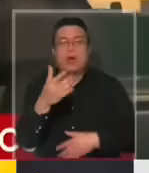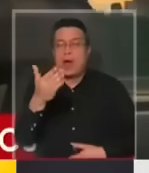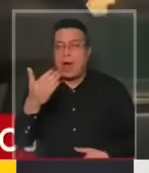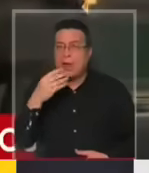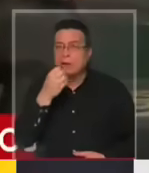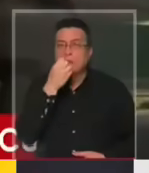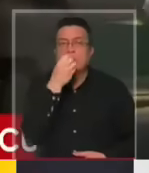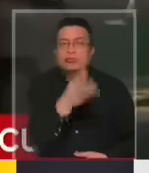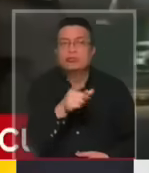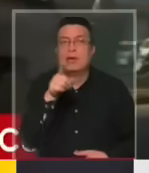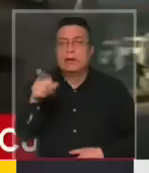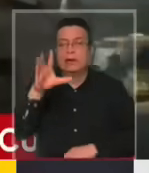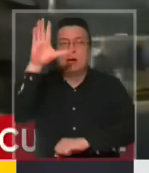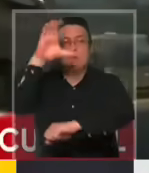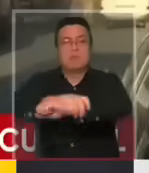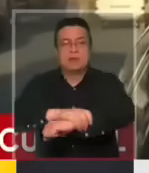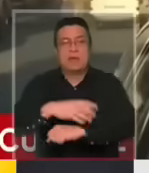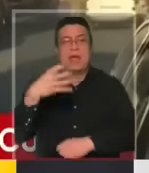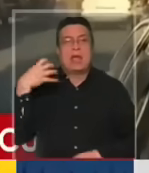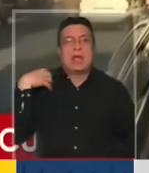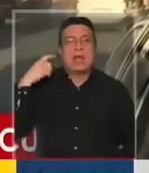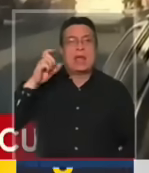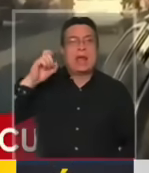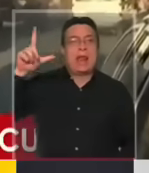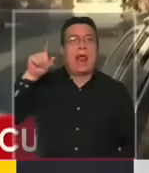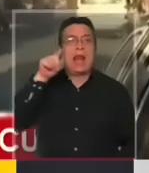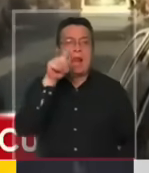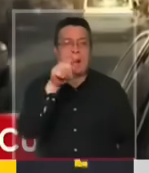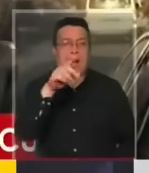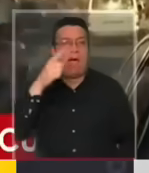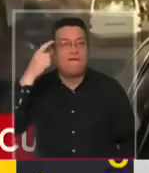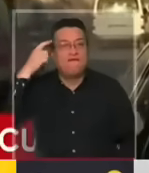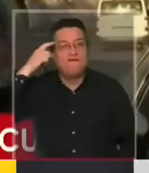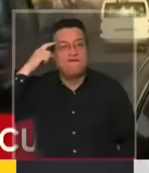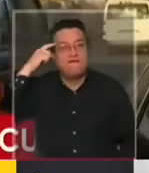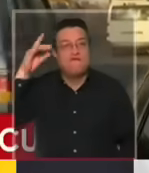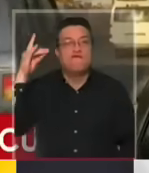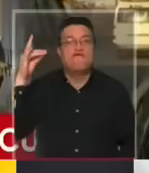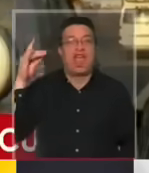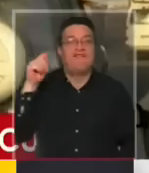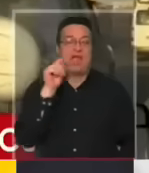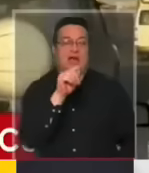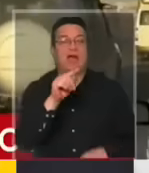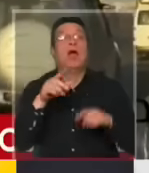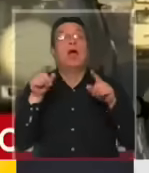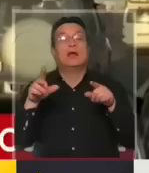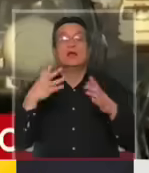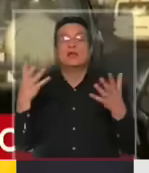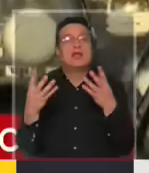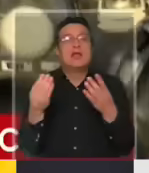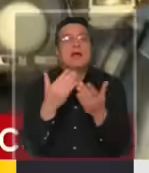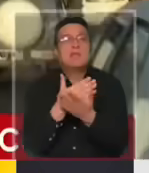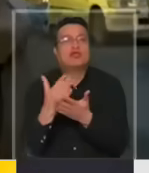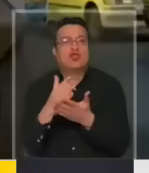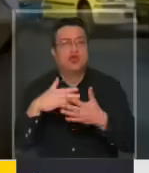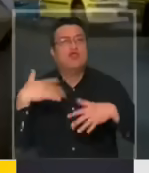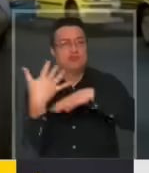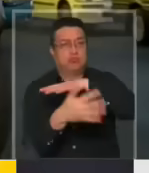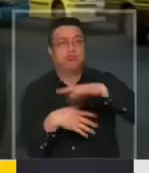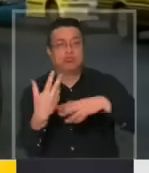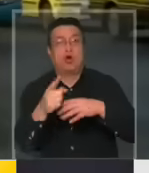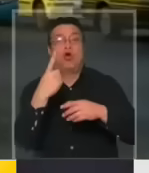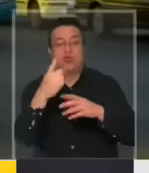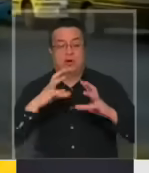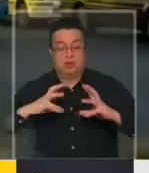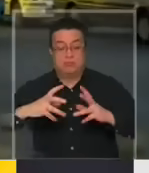antes de que él fuese detenido. ¿Cómo comienza todo esto y cómo reacciona además la población a este golpe Estado que fue bien violento, con una tanqueta,